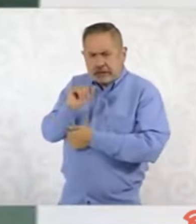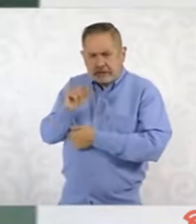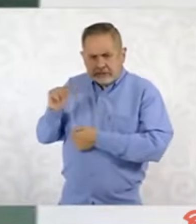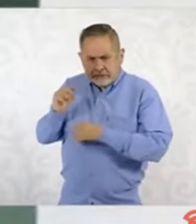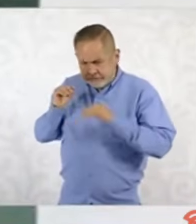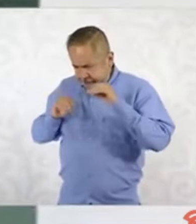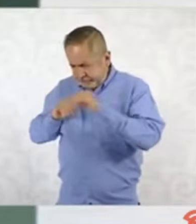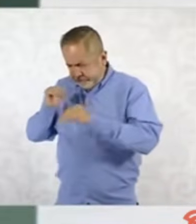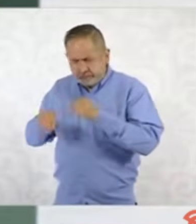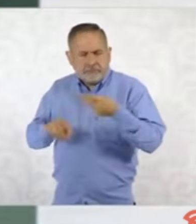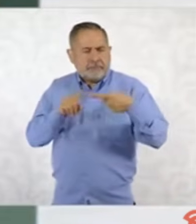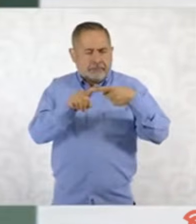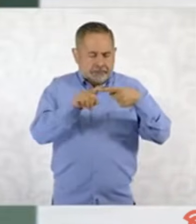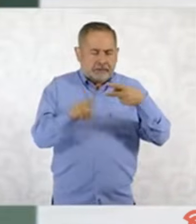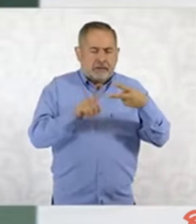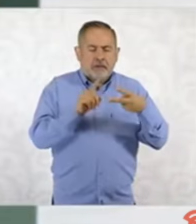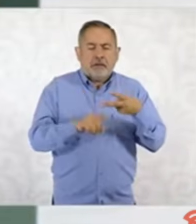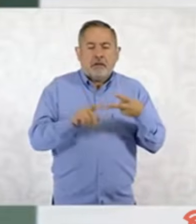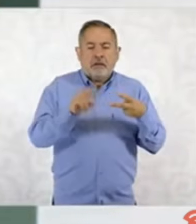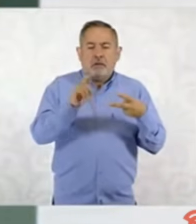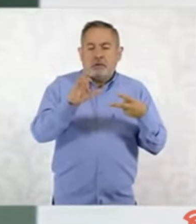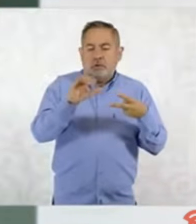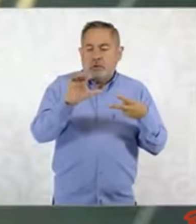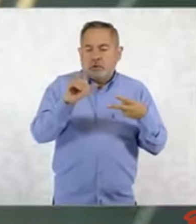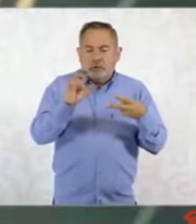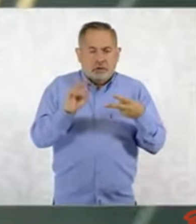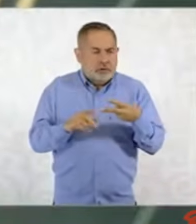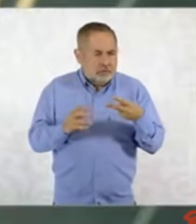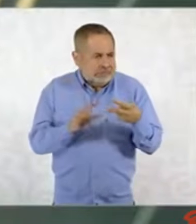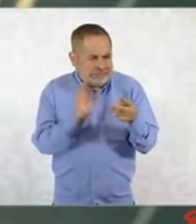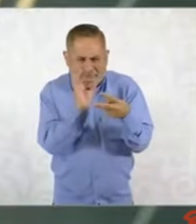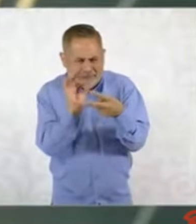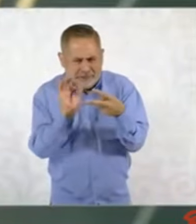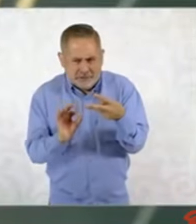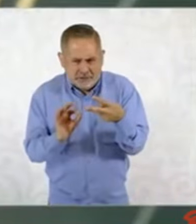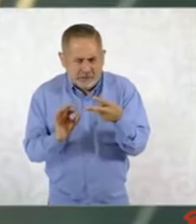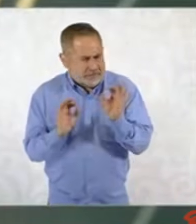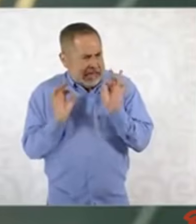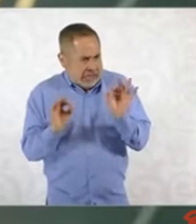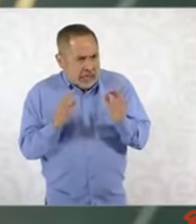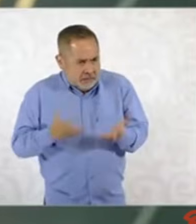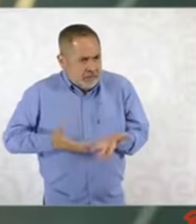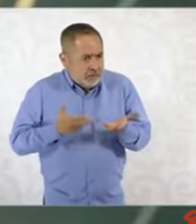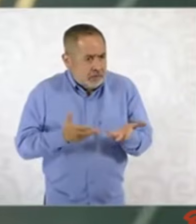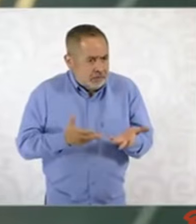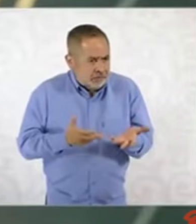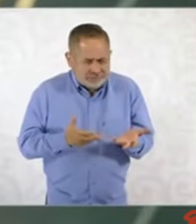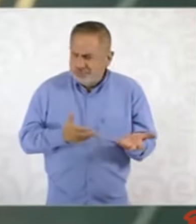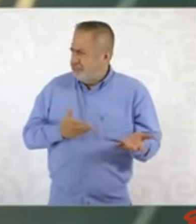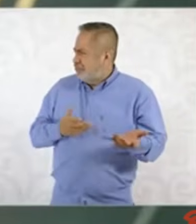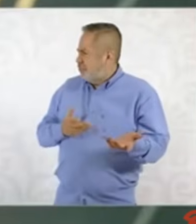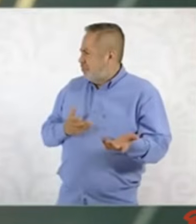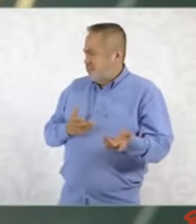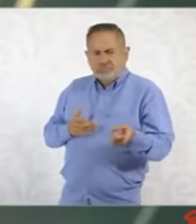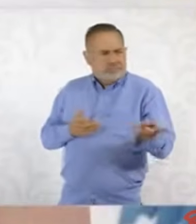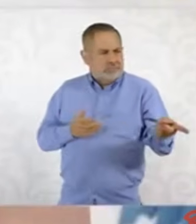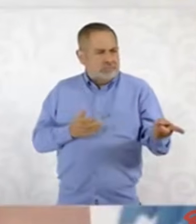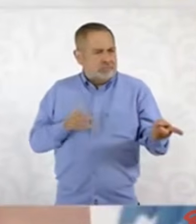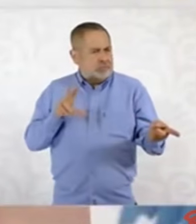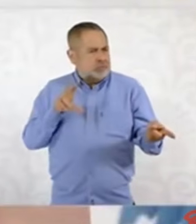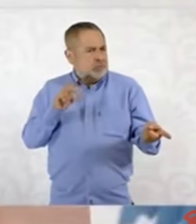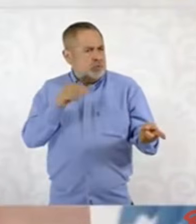la USICAM. Nosotros no nos explicamos por qué la coordinadora